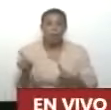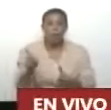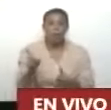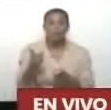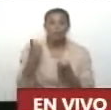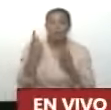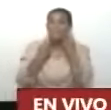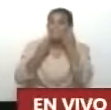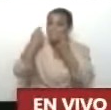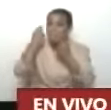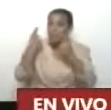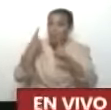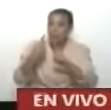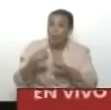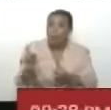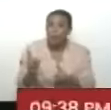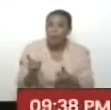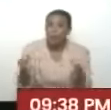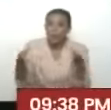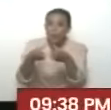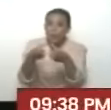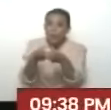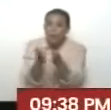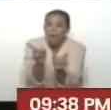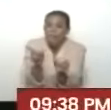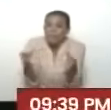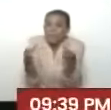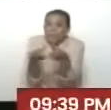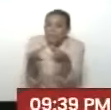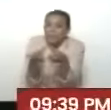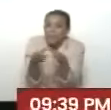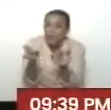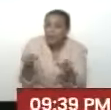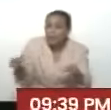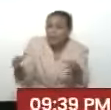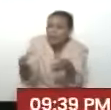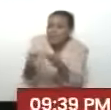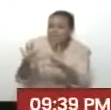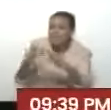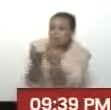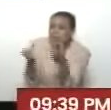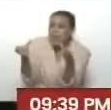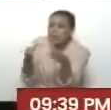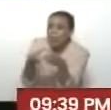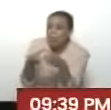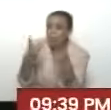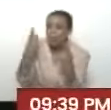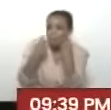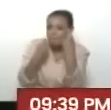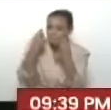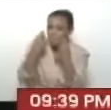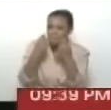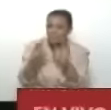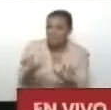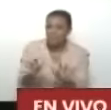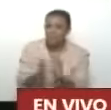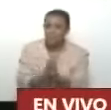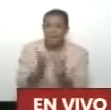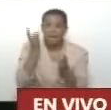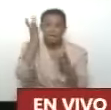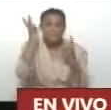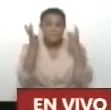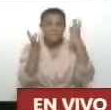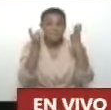expresión. Una parte apenas, una parte de la expresión